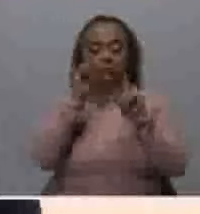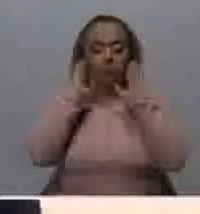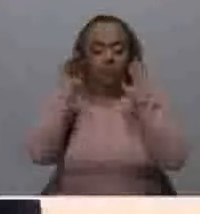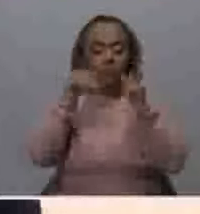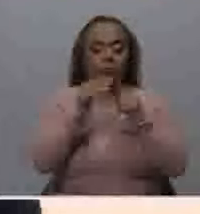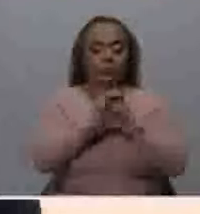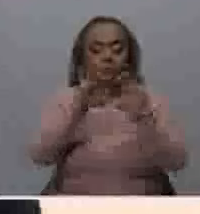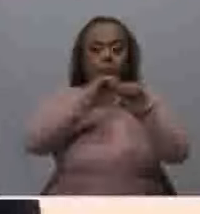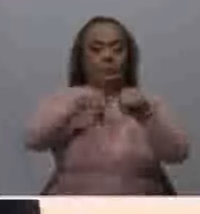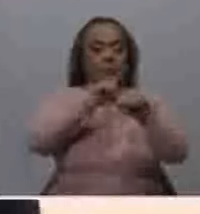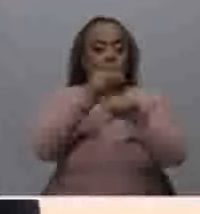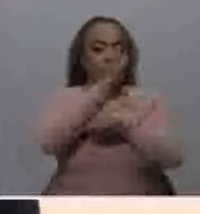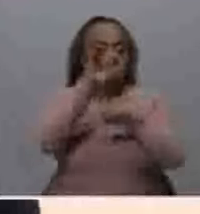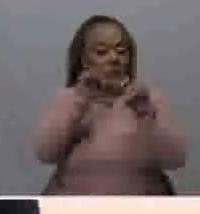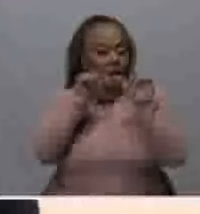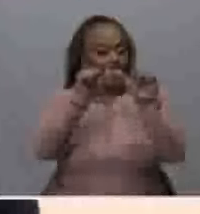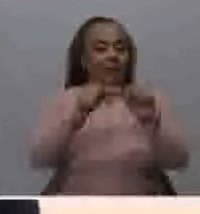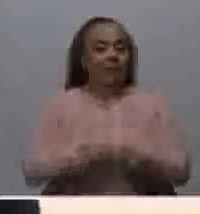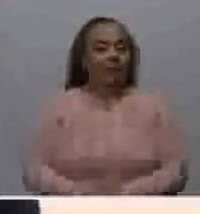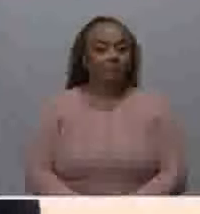de la selección de Costa Rica. Adelante.